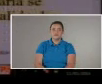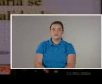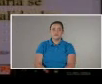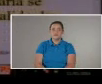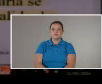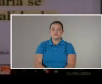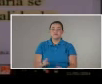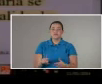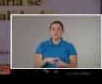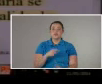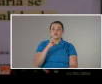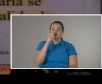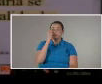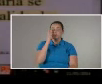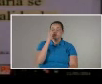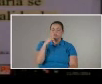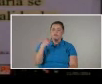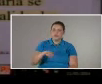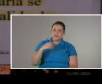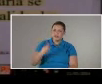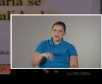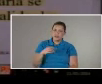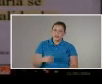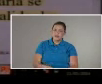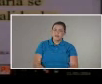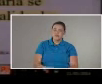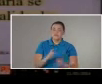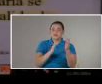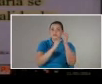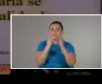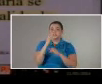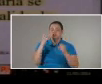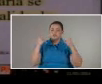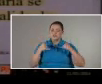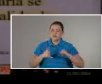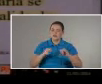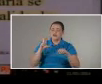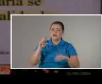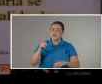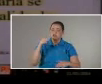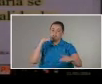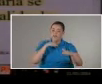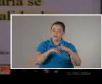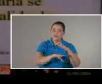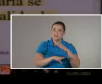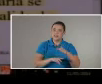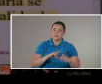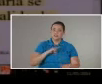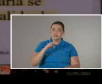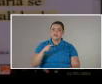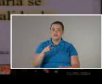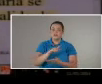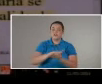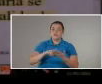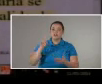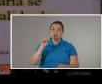Ella, cuando lo oyó, se levantó de prisa y fue a él. Jesús todavía no había entrado en la aldea, sino que estaba en el lugar donde Marta lo había encontrado.